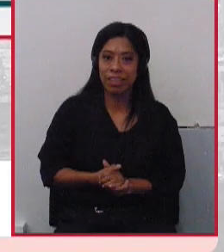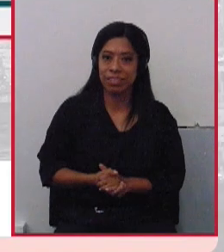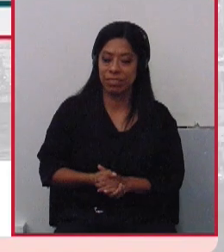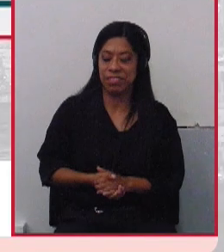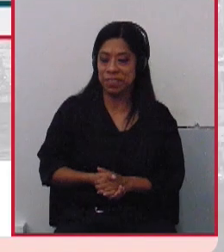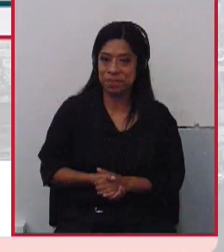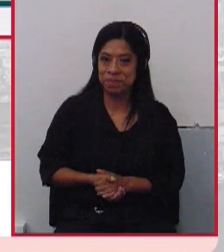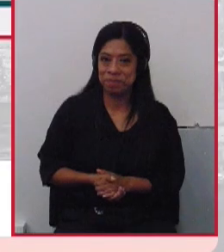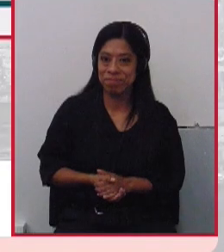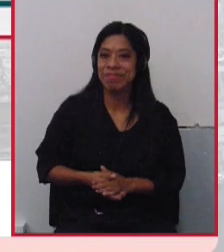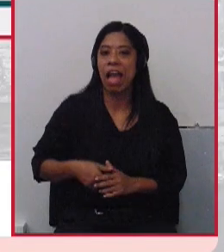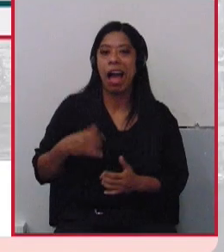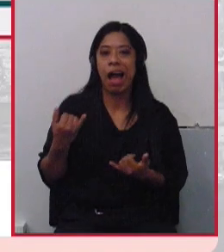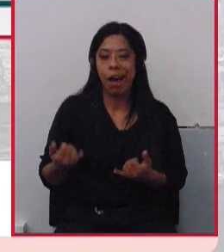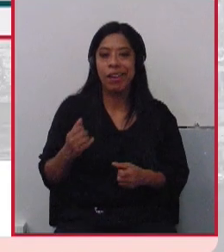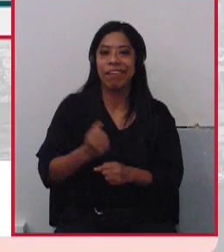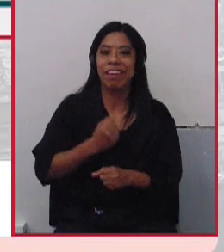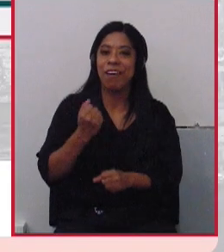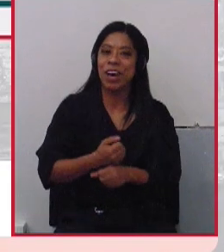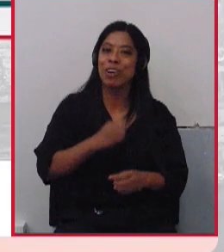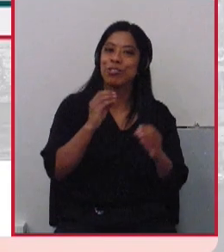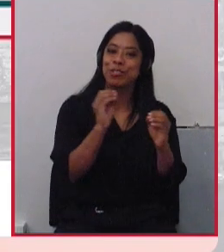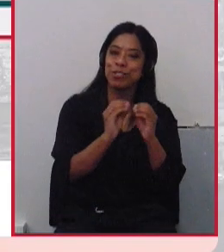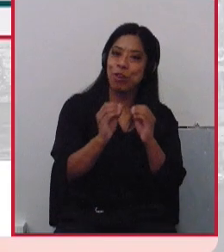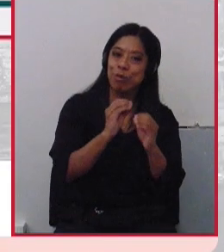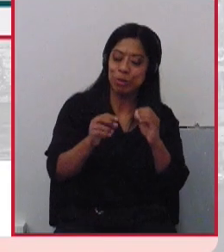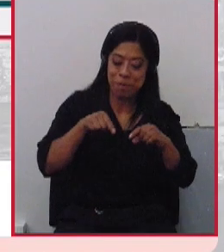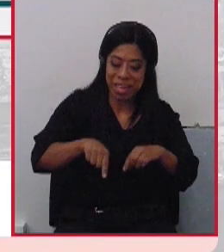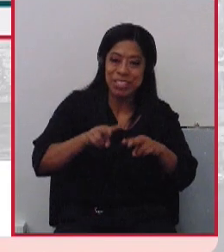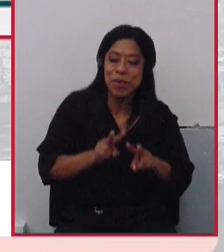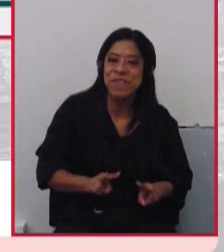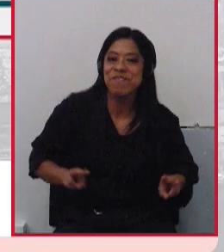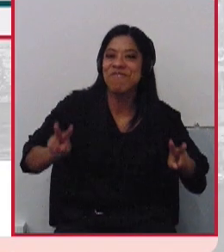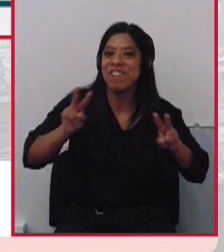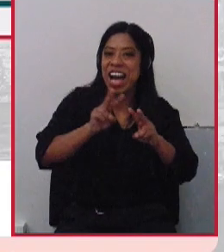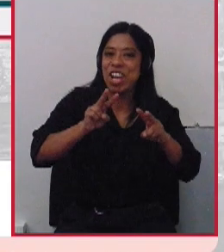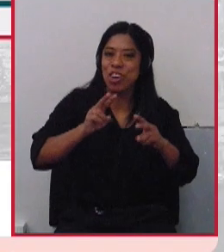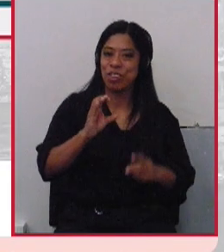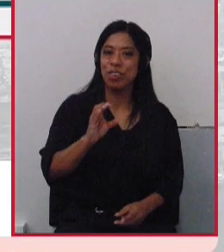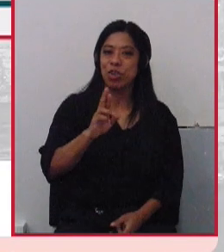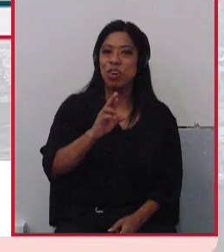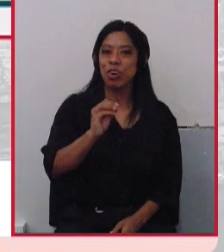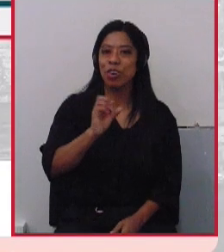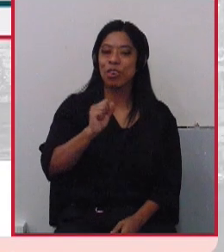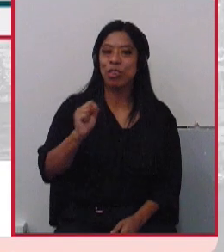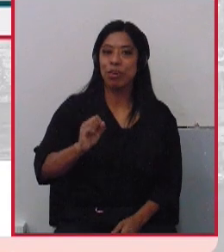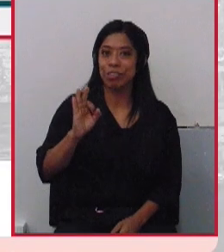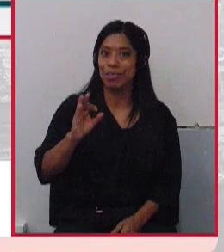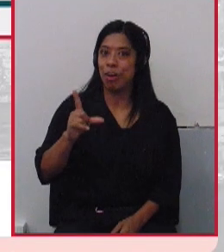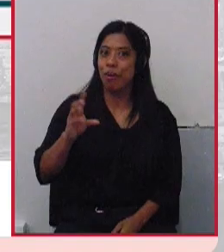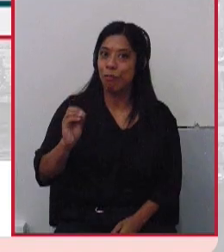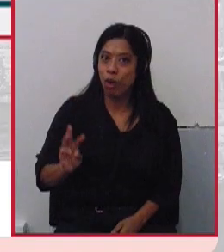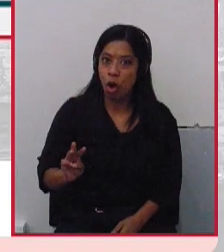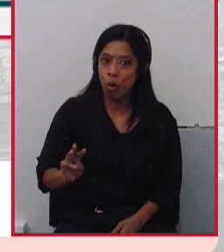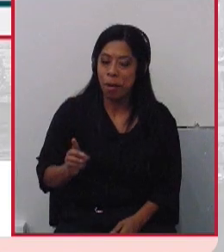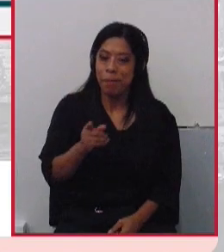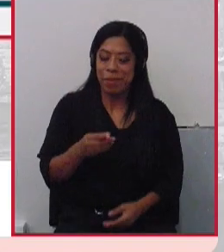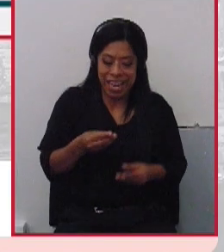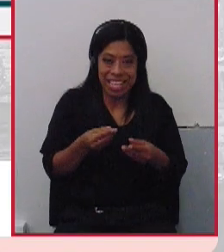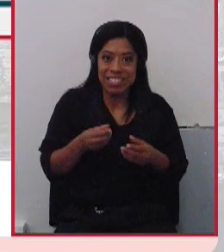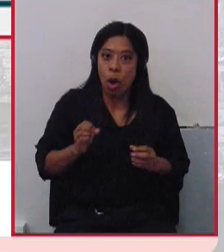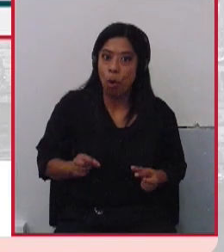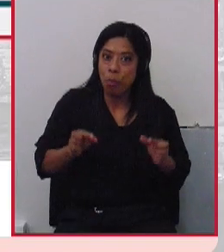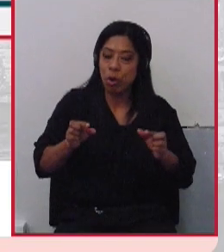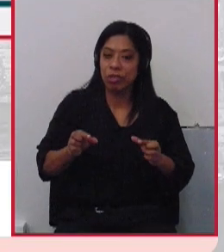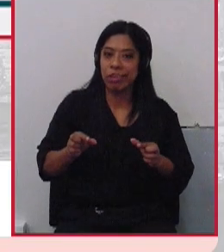Entonces, estamos trabajando una solución como para darle un valor agregado también a los crossflow, para poder capturar la